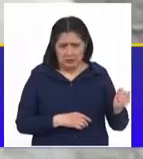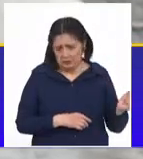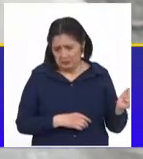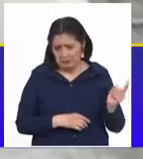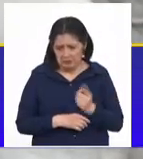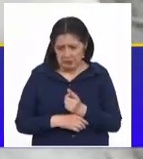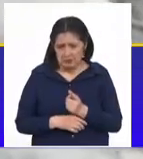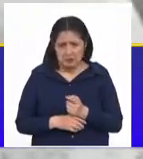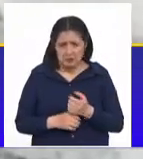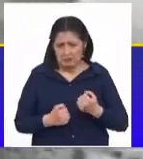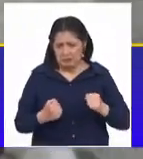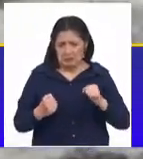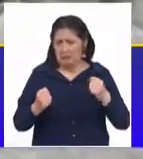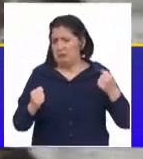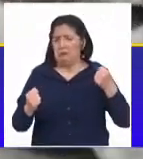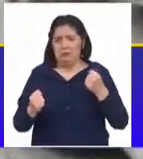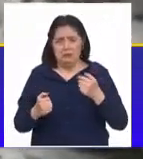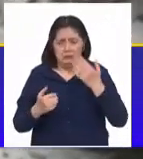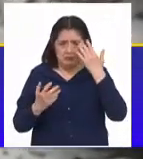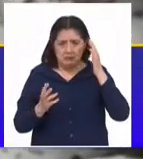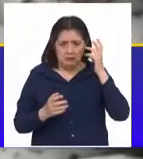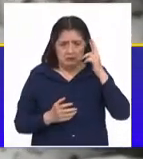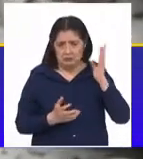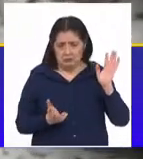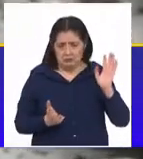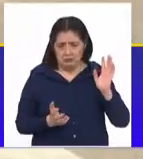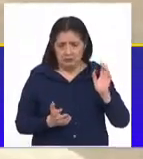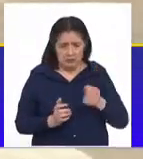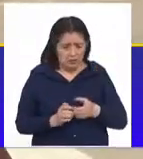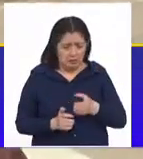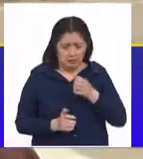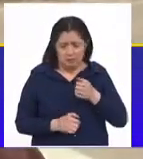atacarlos sin motivo aparente. Le tiró el trago en la cara.